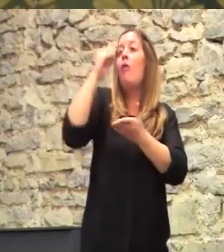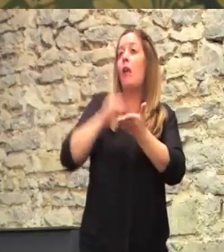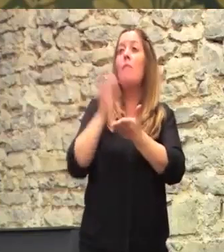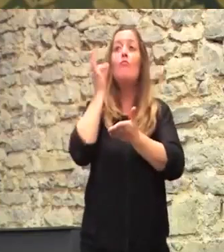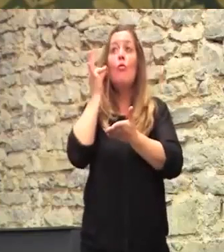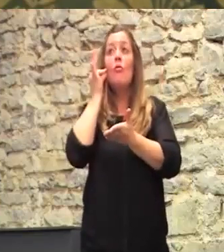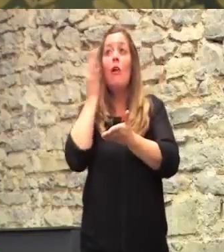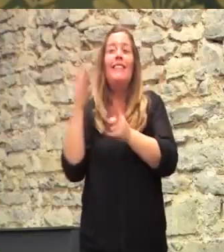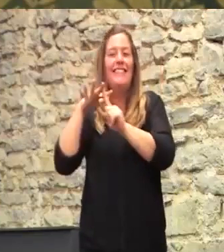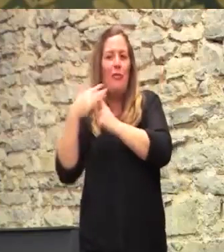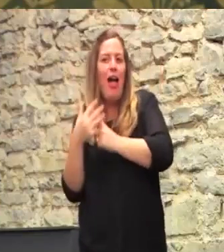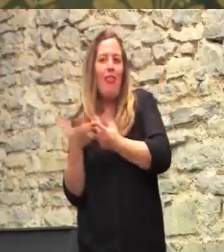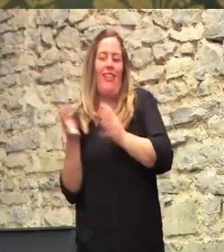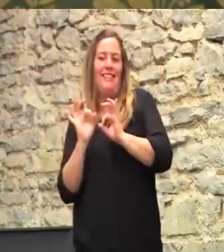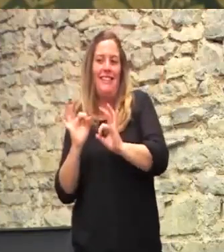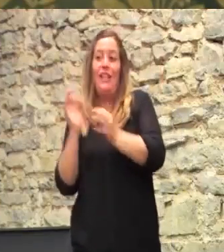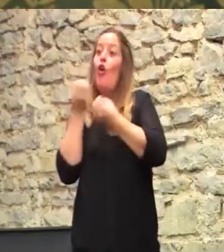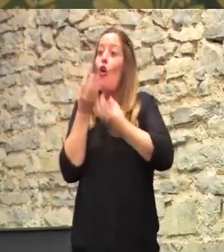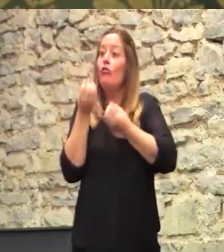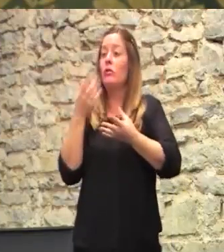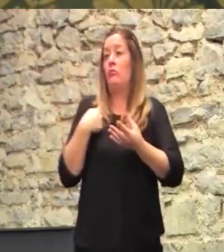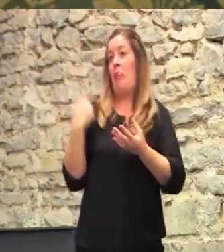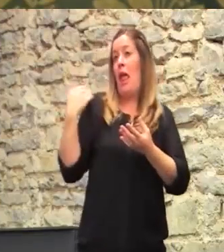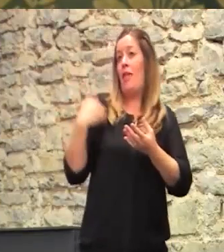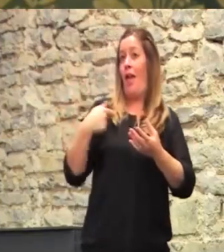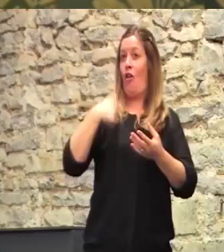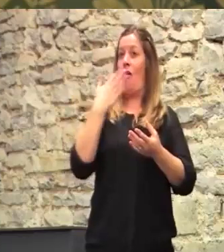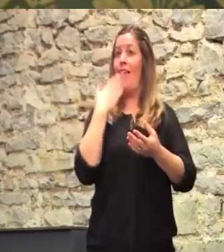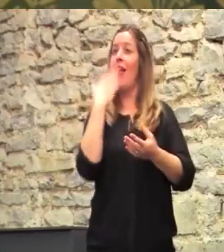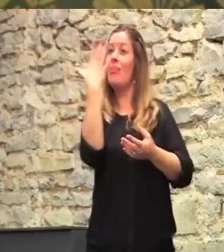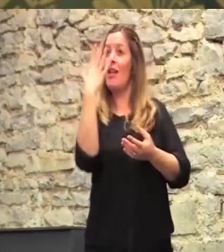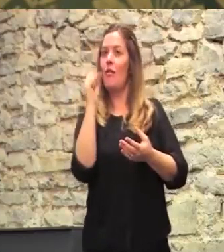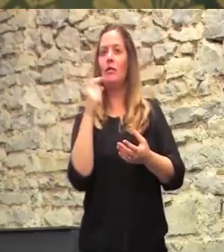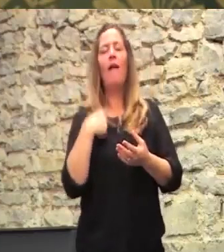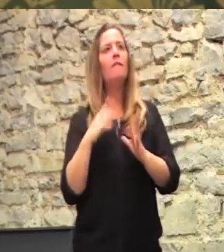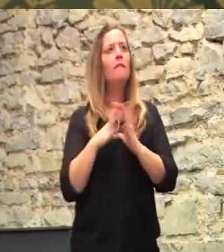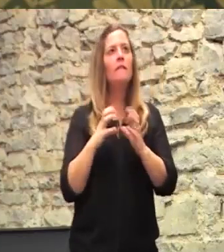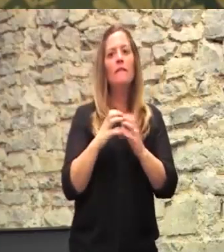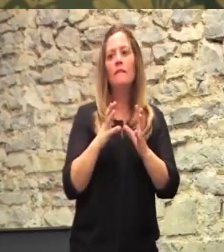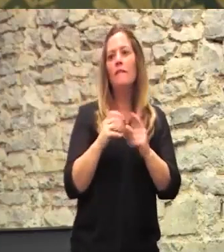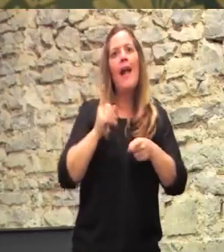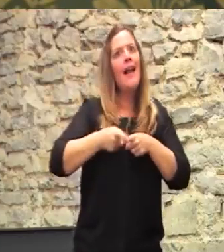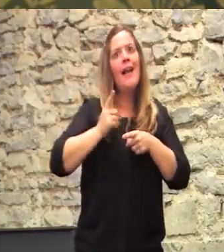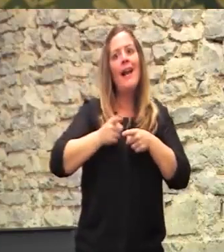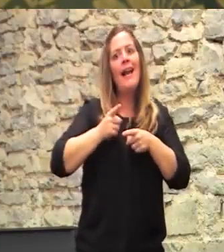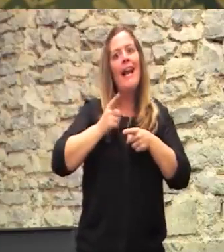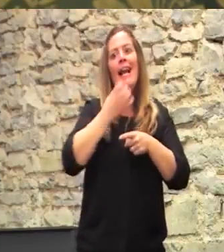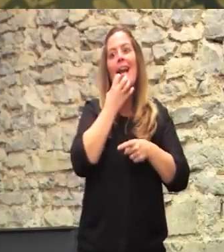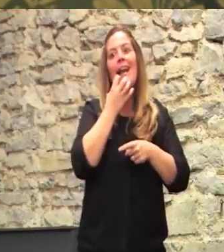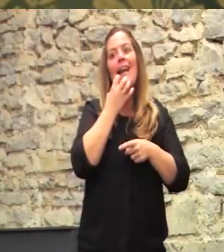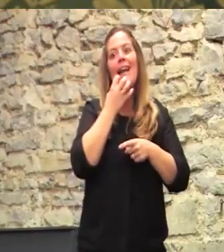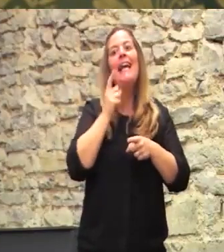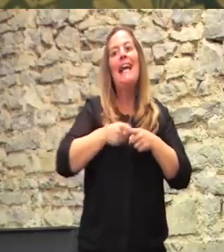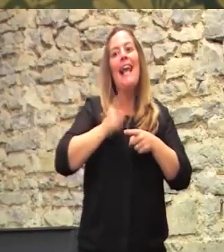que ella ya había cumplido 50 años y se moría de ganas de conocer grecia y quería ir a grecia y le